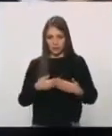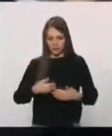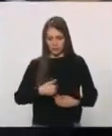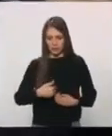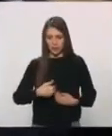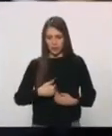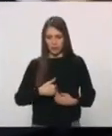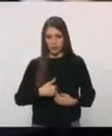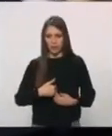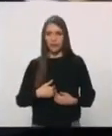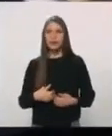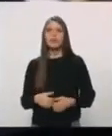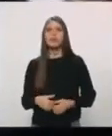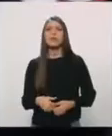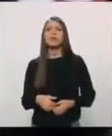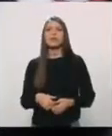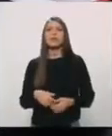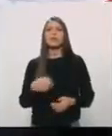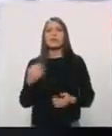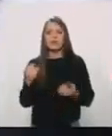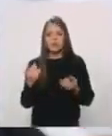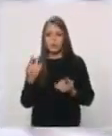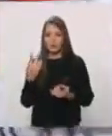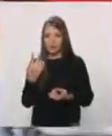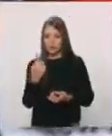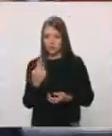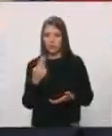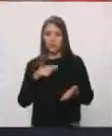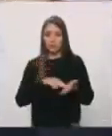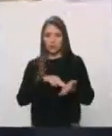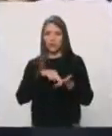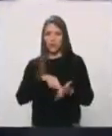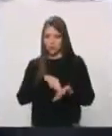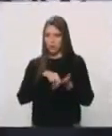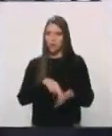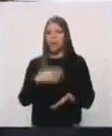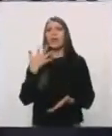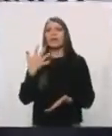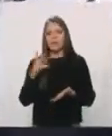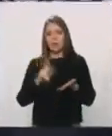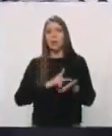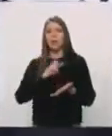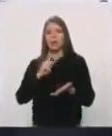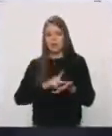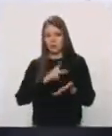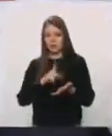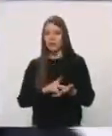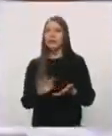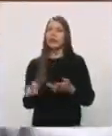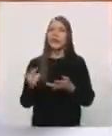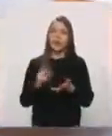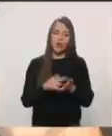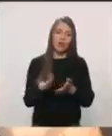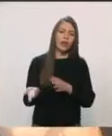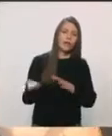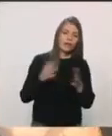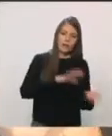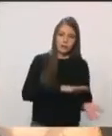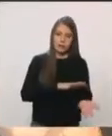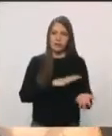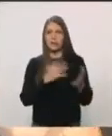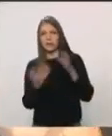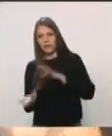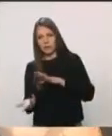1, 2, 3, 4, 5 y vuelvo a cambiar. Es decir, Así, es sí, constante el cambio exactamente. hasta que notemos que el objeto